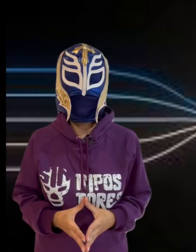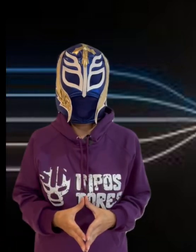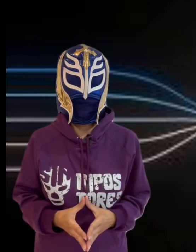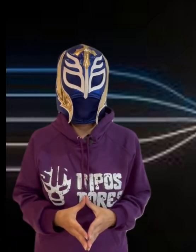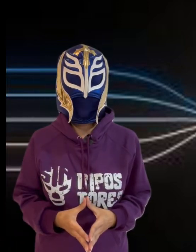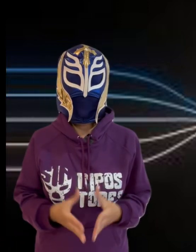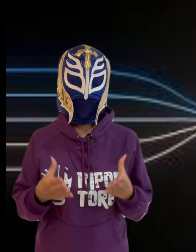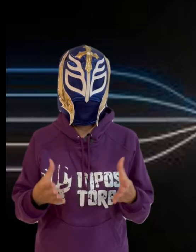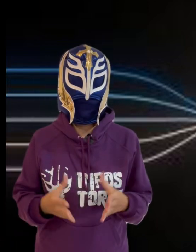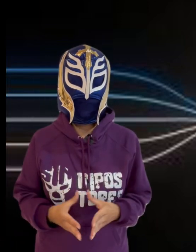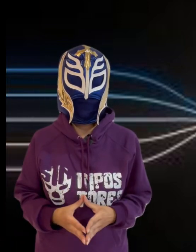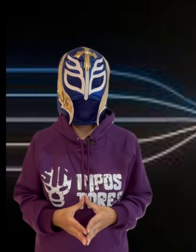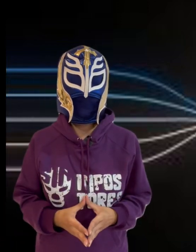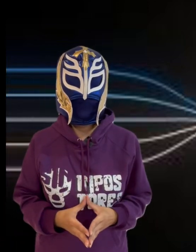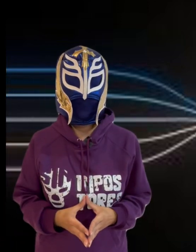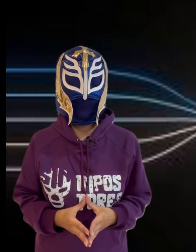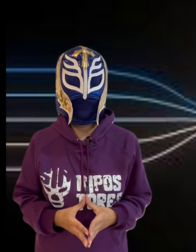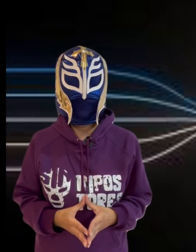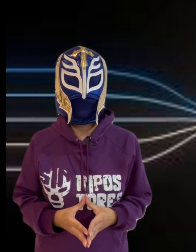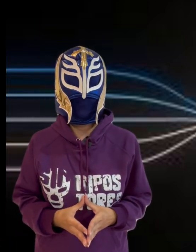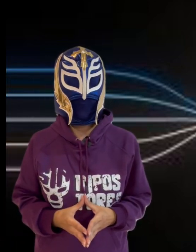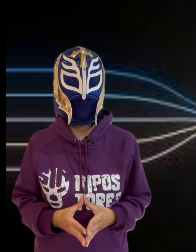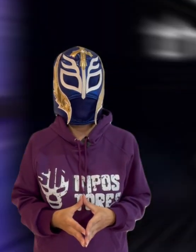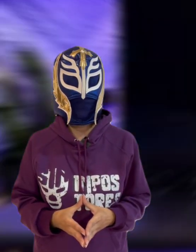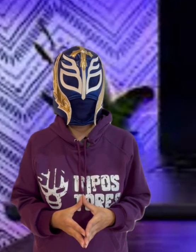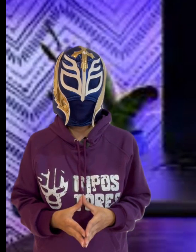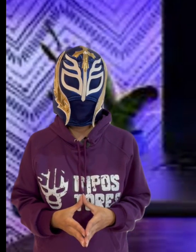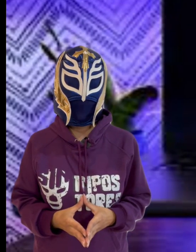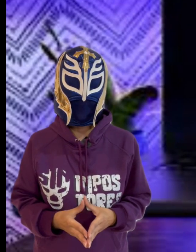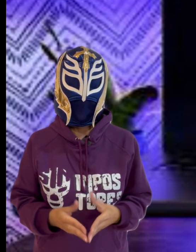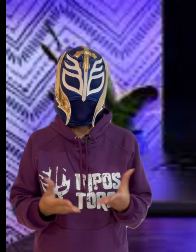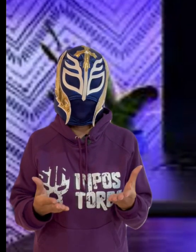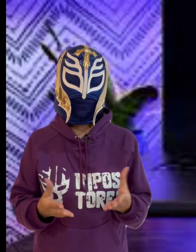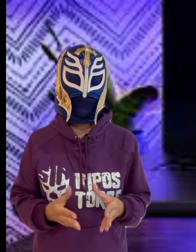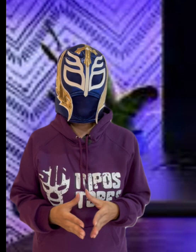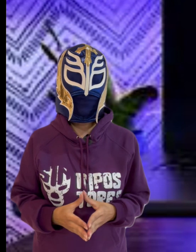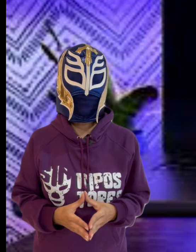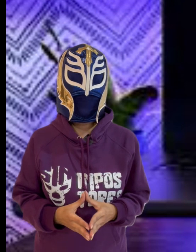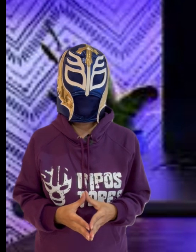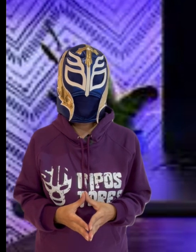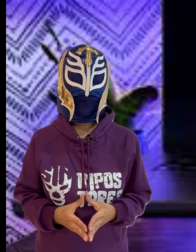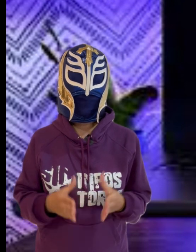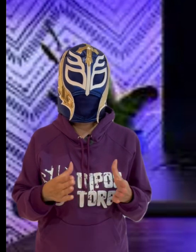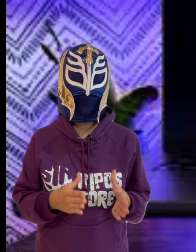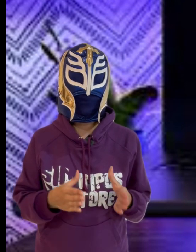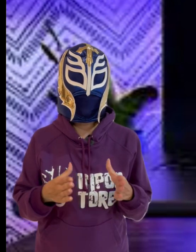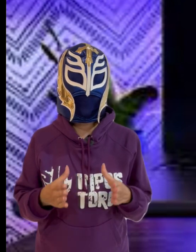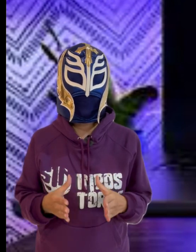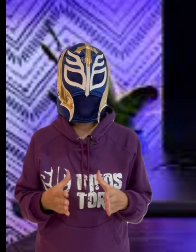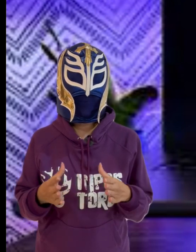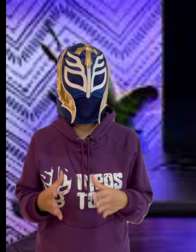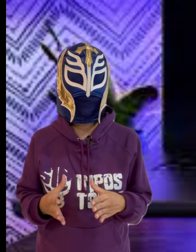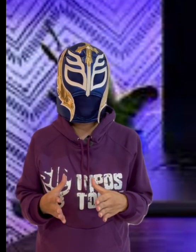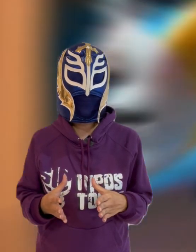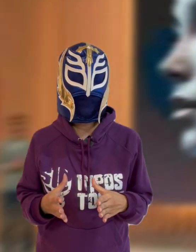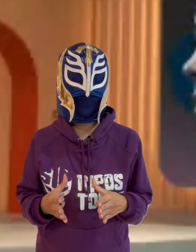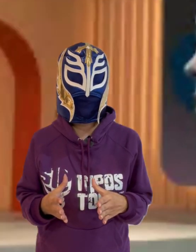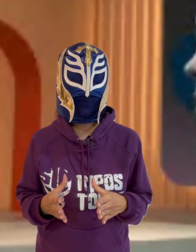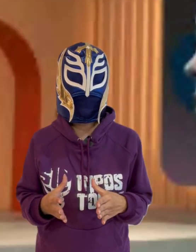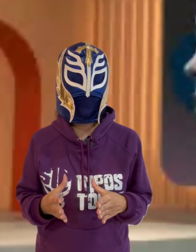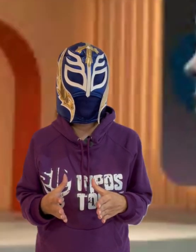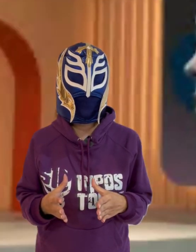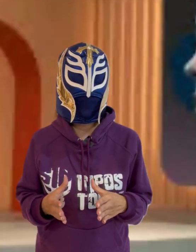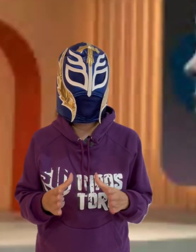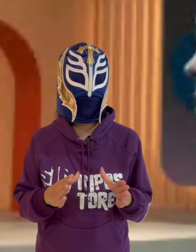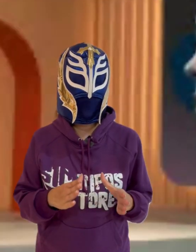Esta es gemini la nueva herramienta de Inteligencia artificial que lanzó Google la compañía subraya la multimodalidad de gemini al ser